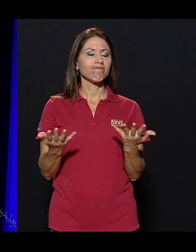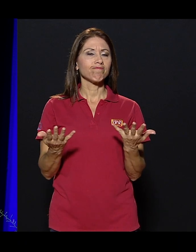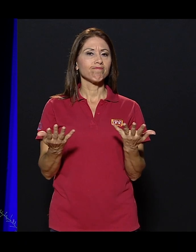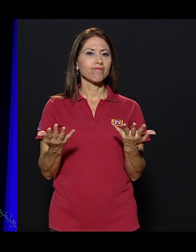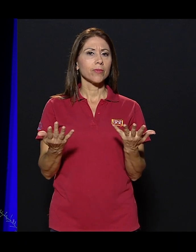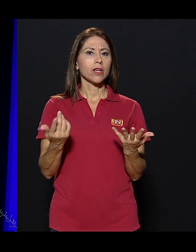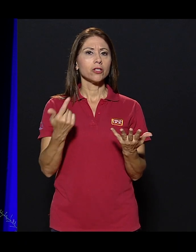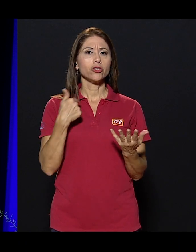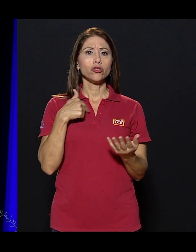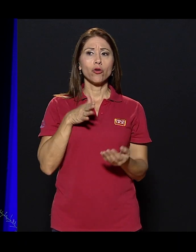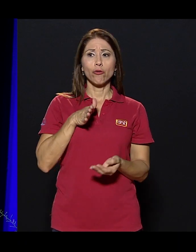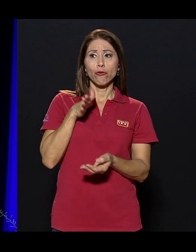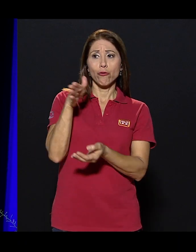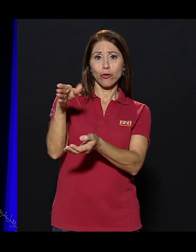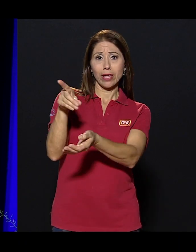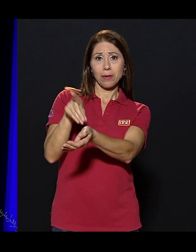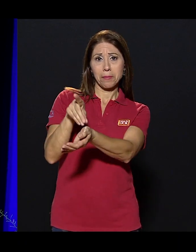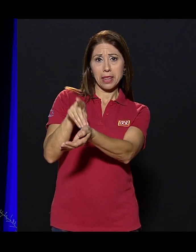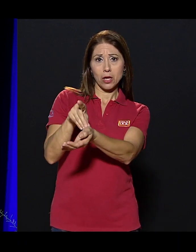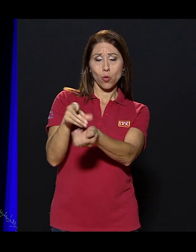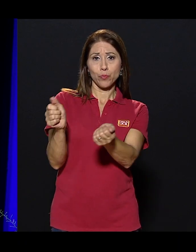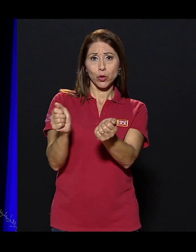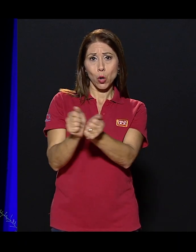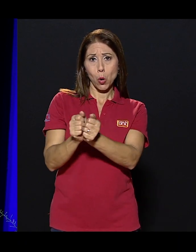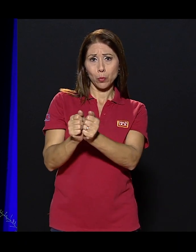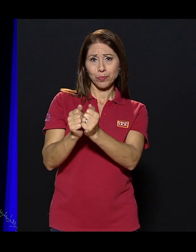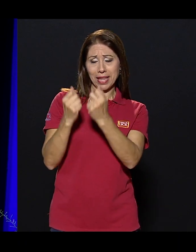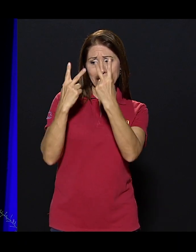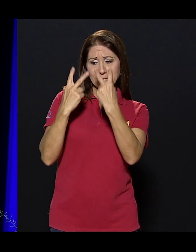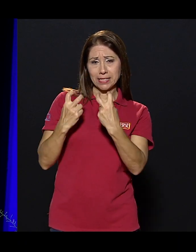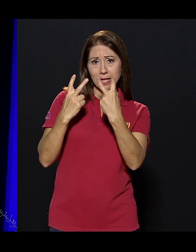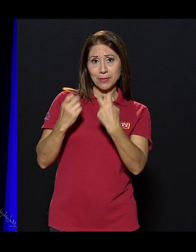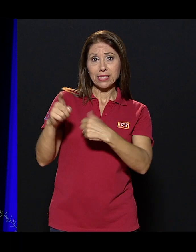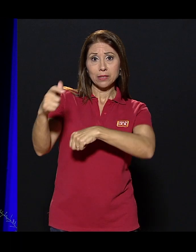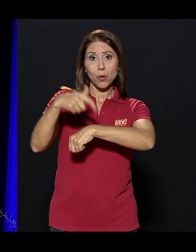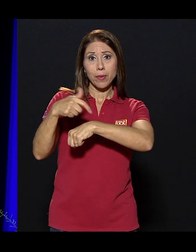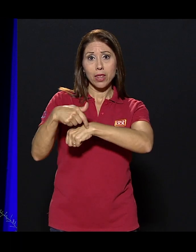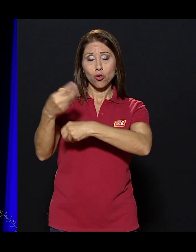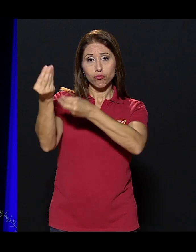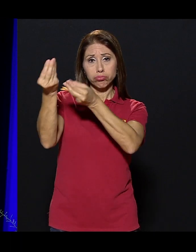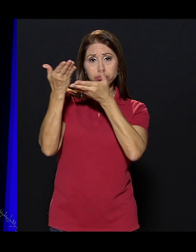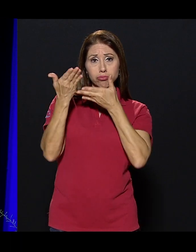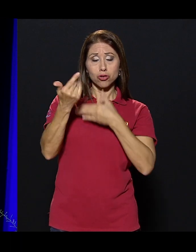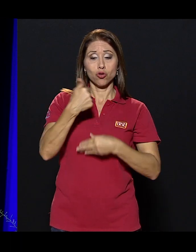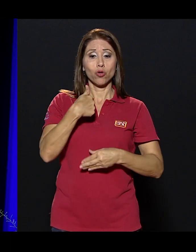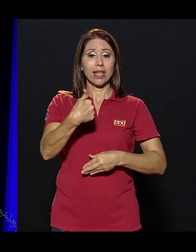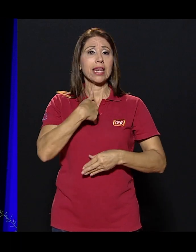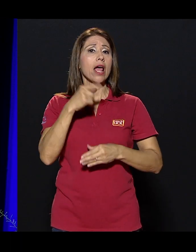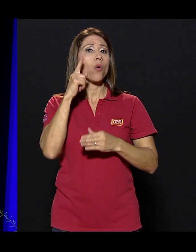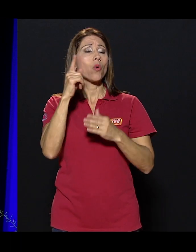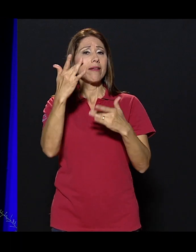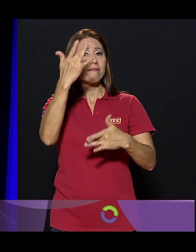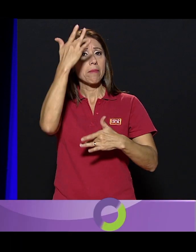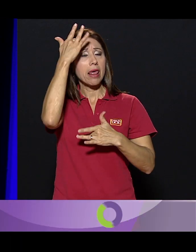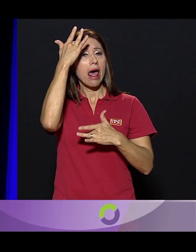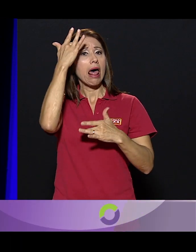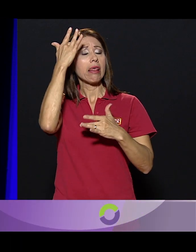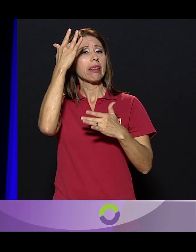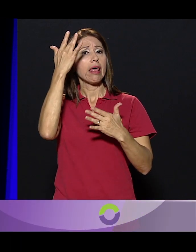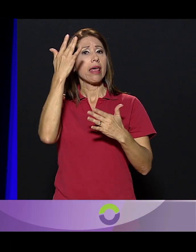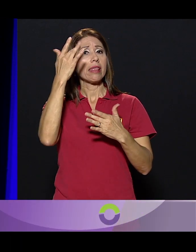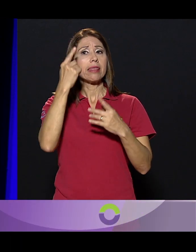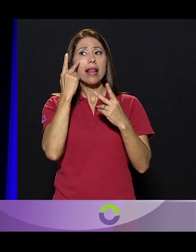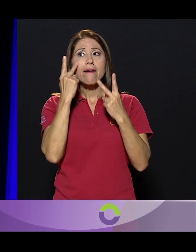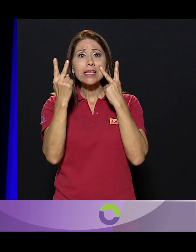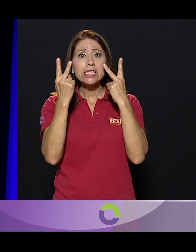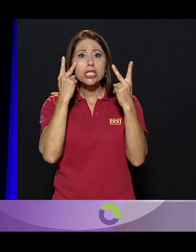fui al médico con los exámenes y en ese momento me dijeron que yo tenía una enfermedad progresiva e incurable de